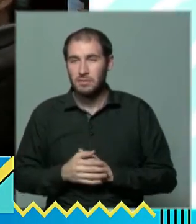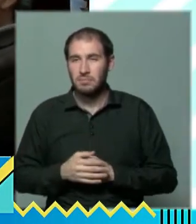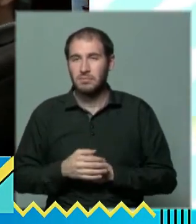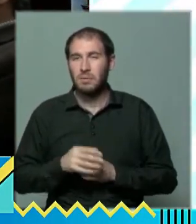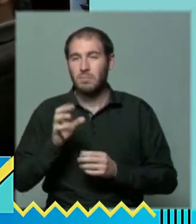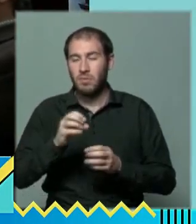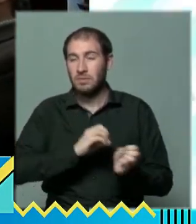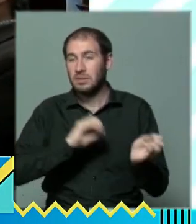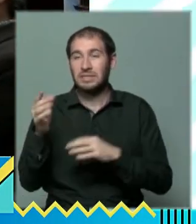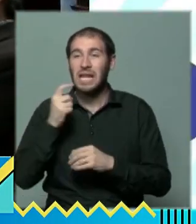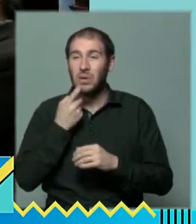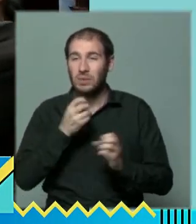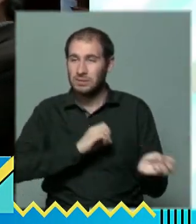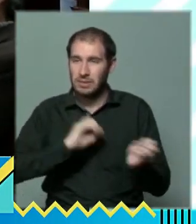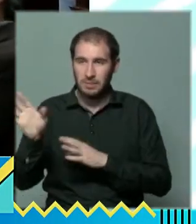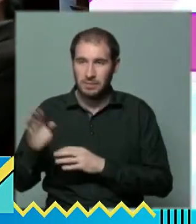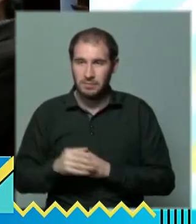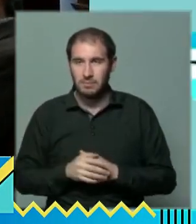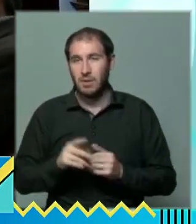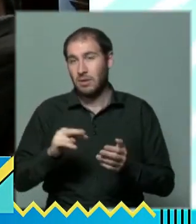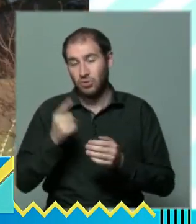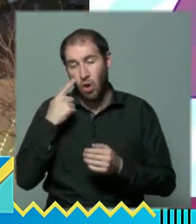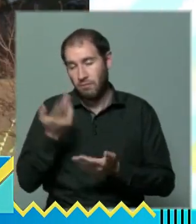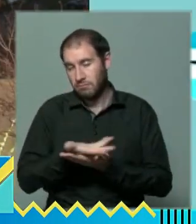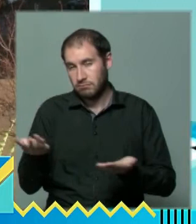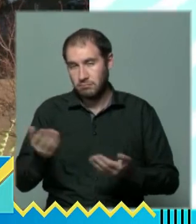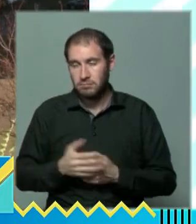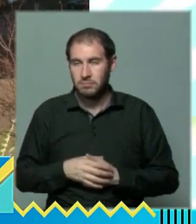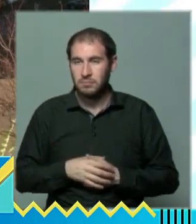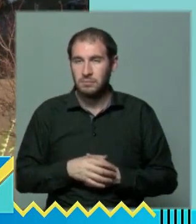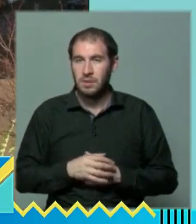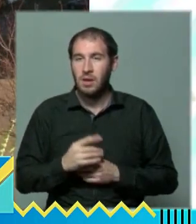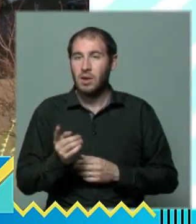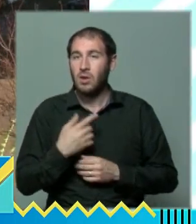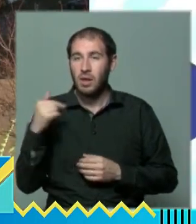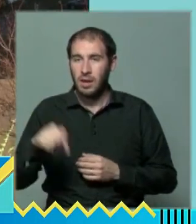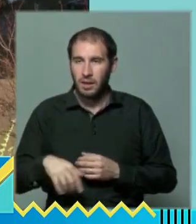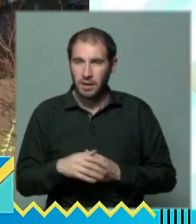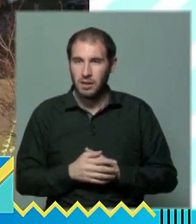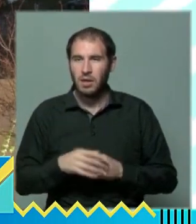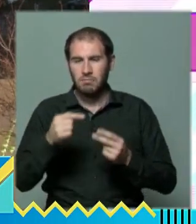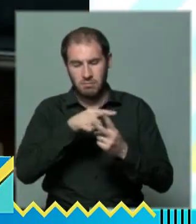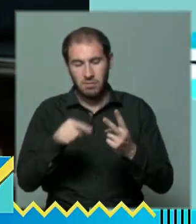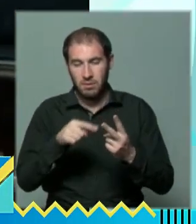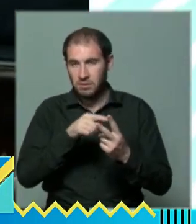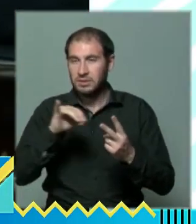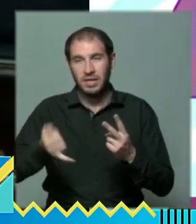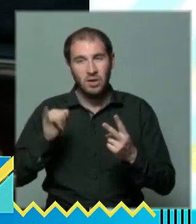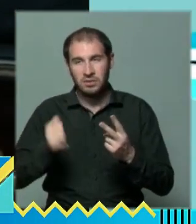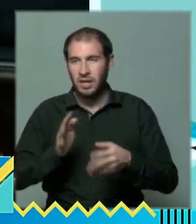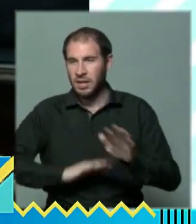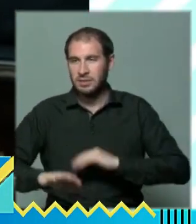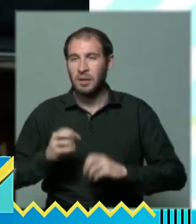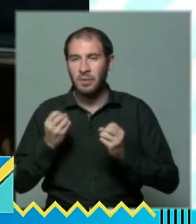la provincia, se va a San Luis, y bueno, pasa lo que todos conocemos. Entonces nosotros creemos que son dos cosas que sí o sí hay que